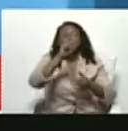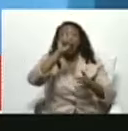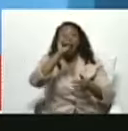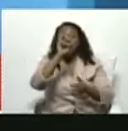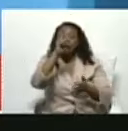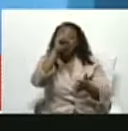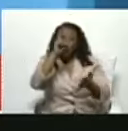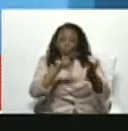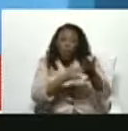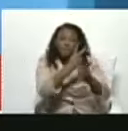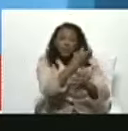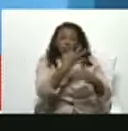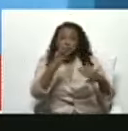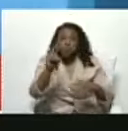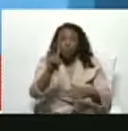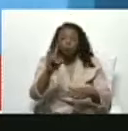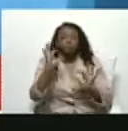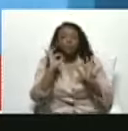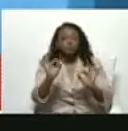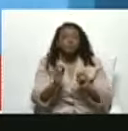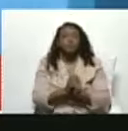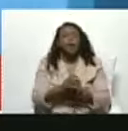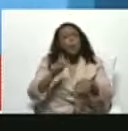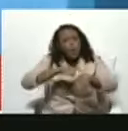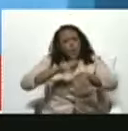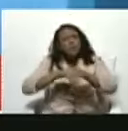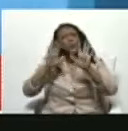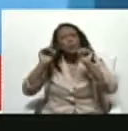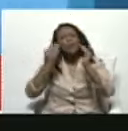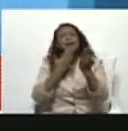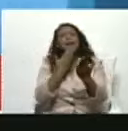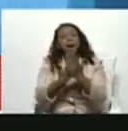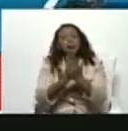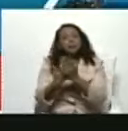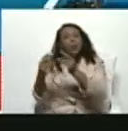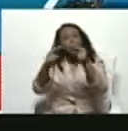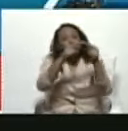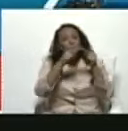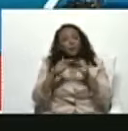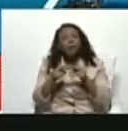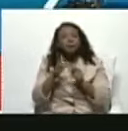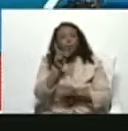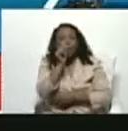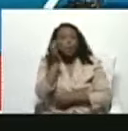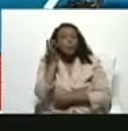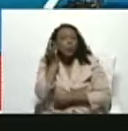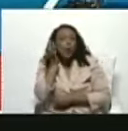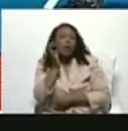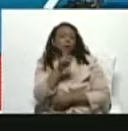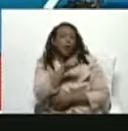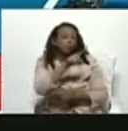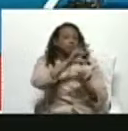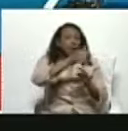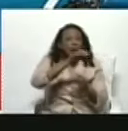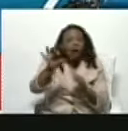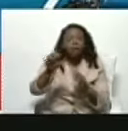Diablos Danzantes del Corpus Christi. Es momento de despedir y agradezco a todos ustedes, Oriana, Joe,